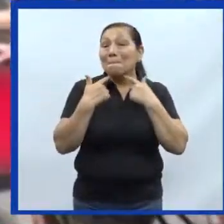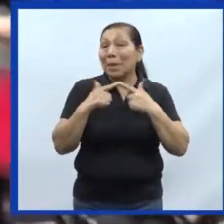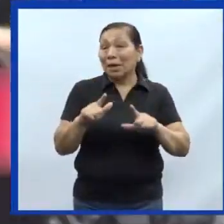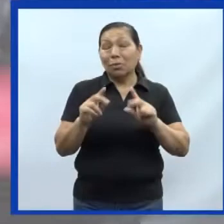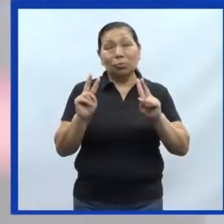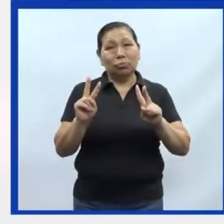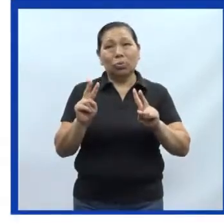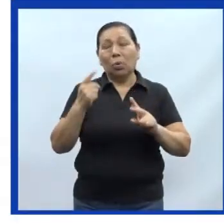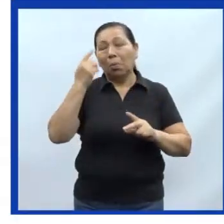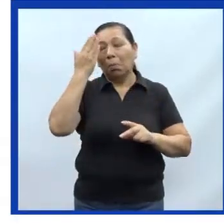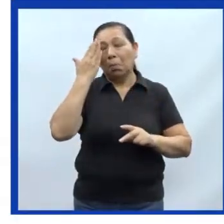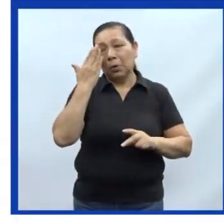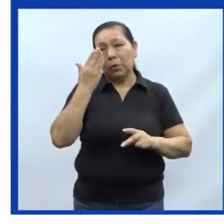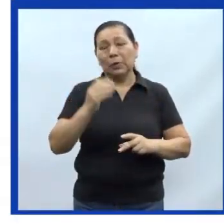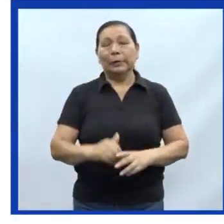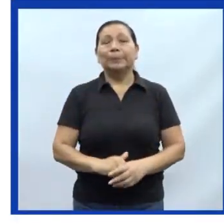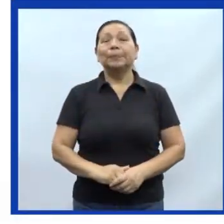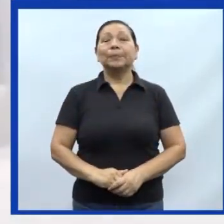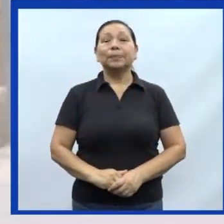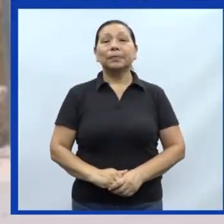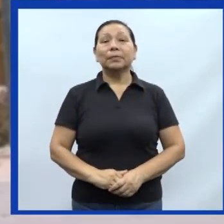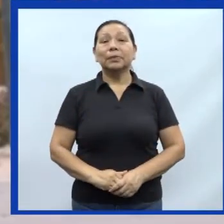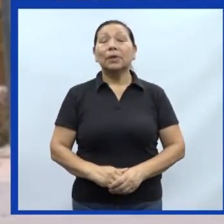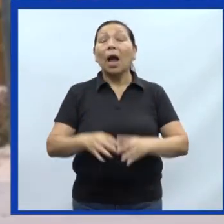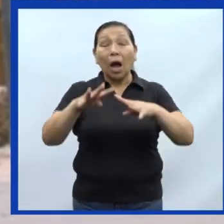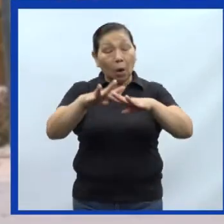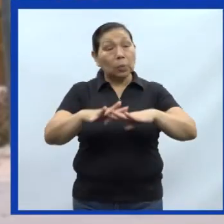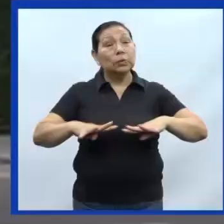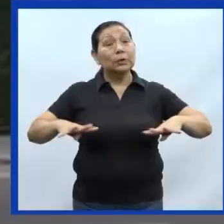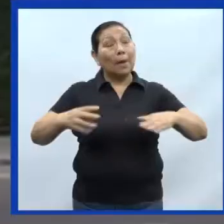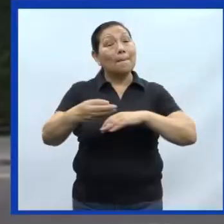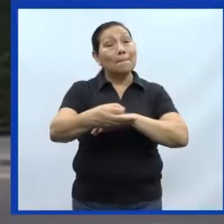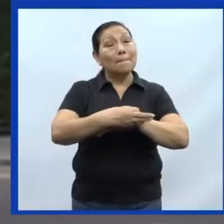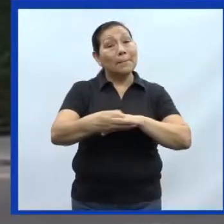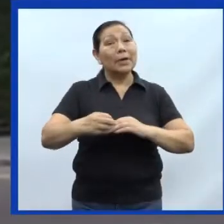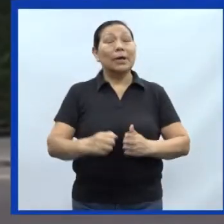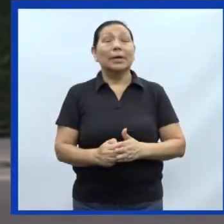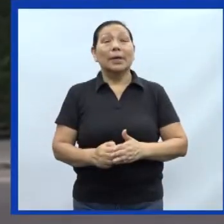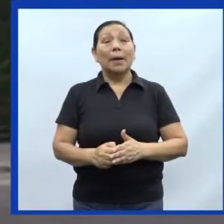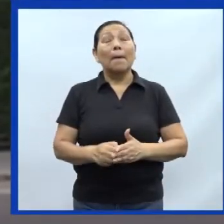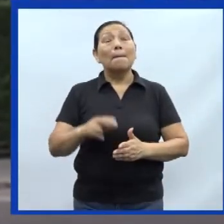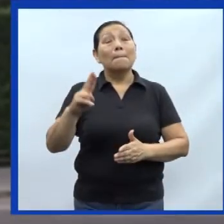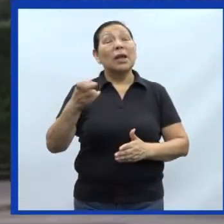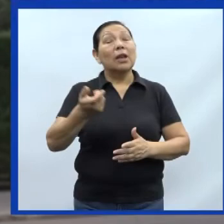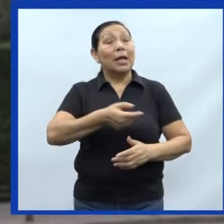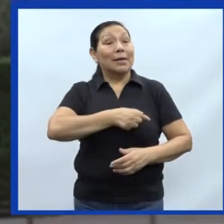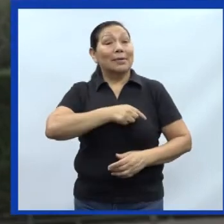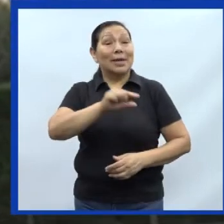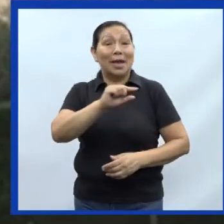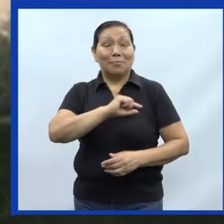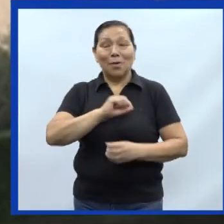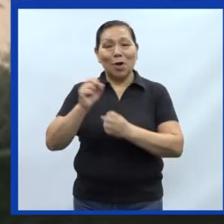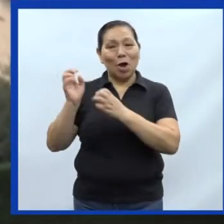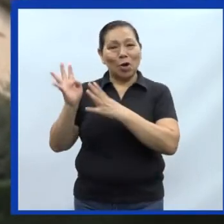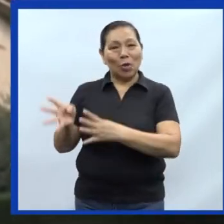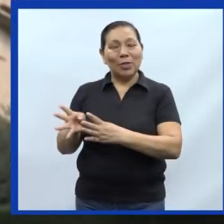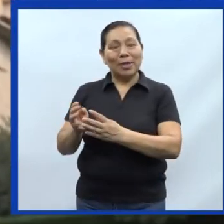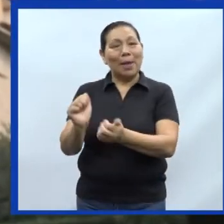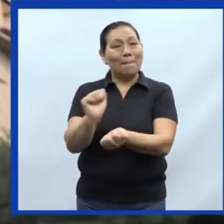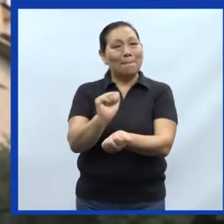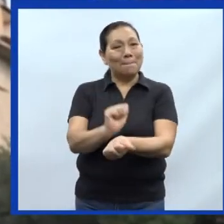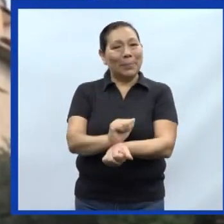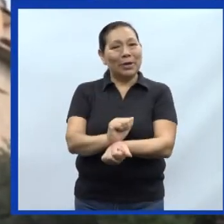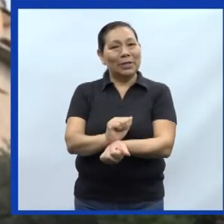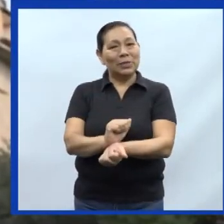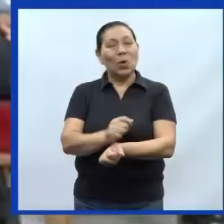la visión de un ojo. La Audiencia Provincial de Vizcaya, en España, condenó a prisión